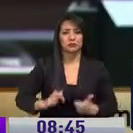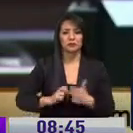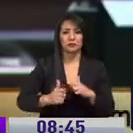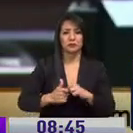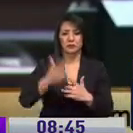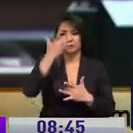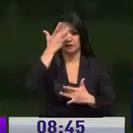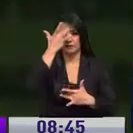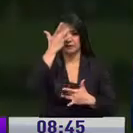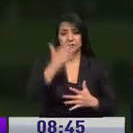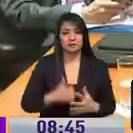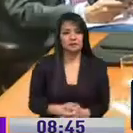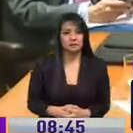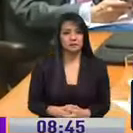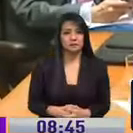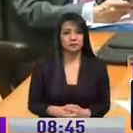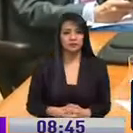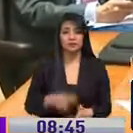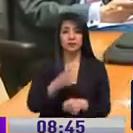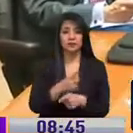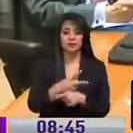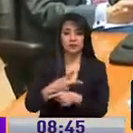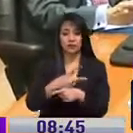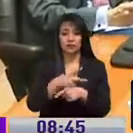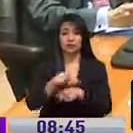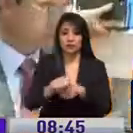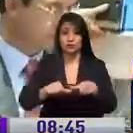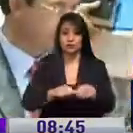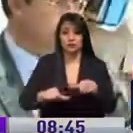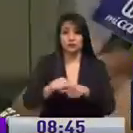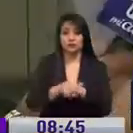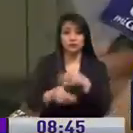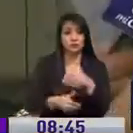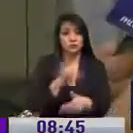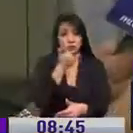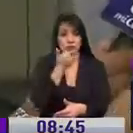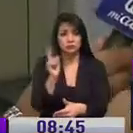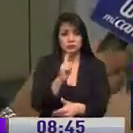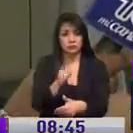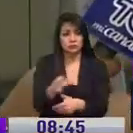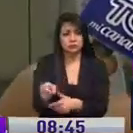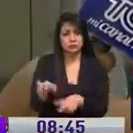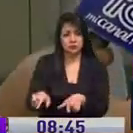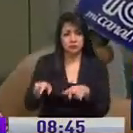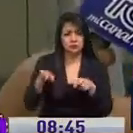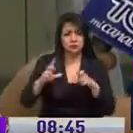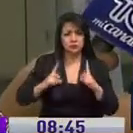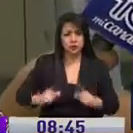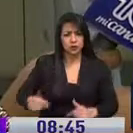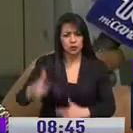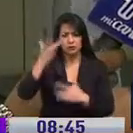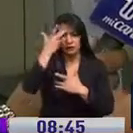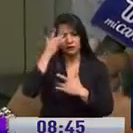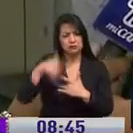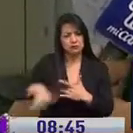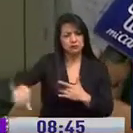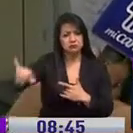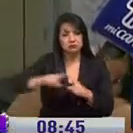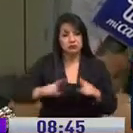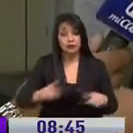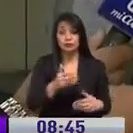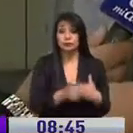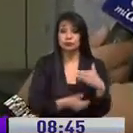salud, lo que a decir de los miembros del CAL no afectarían en el proceso. Ella puede tener permiso, pero eso no impide que el proceso